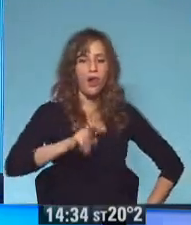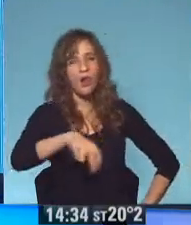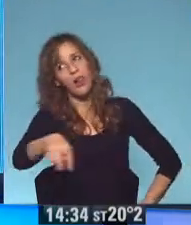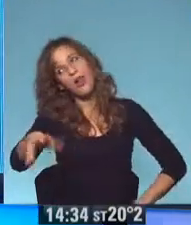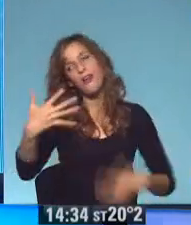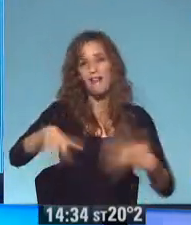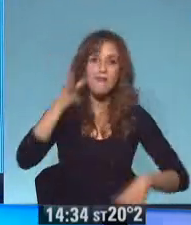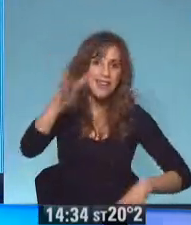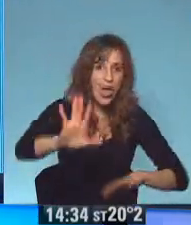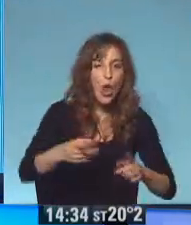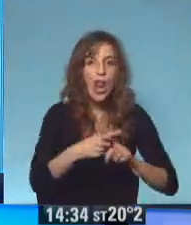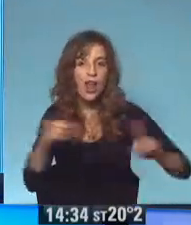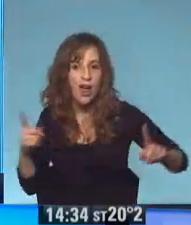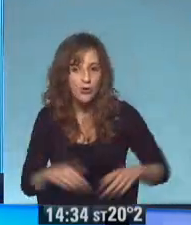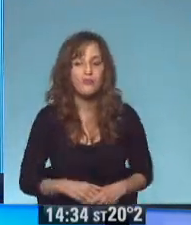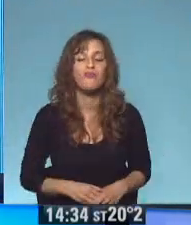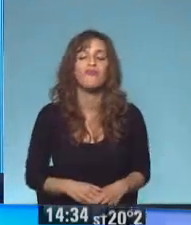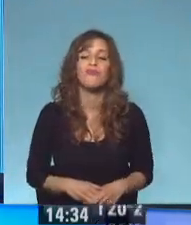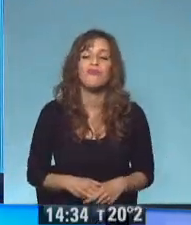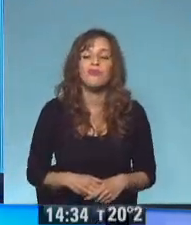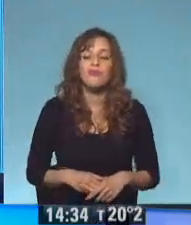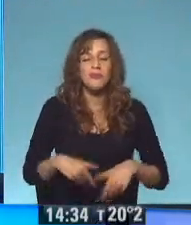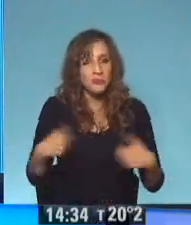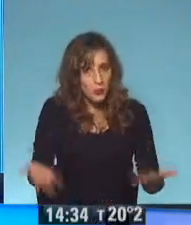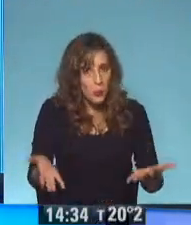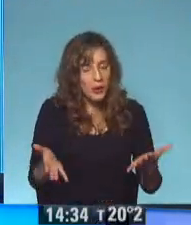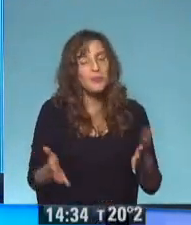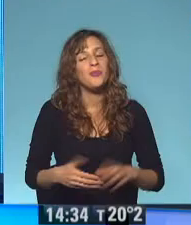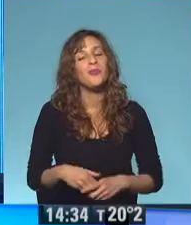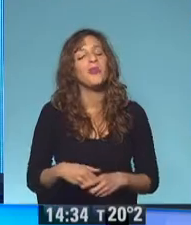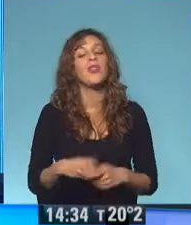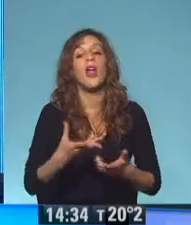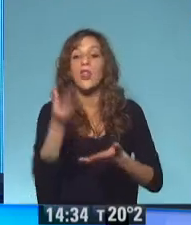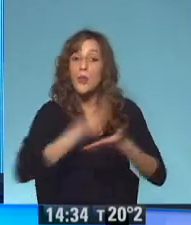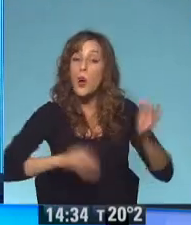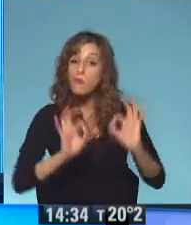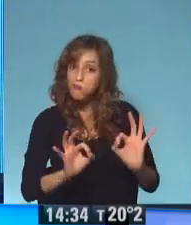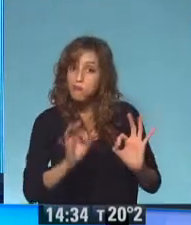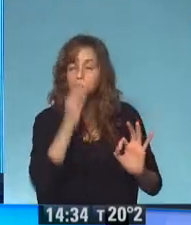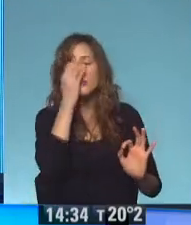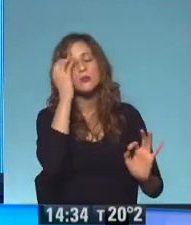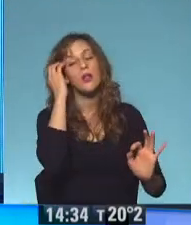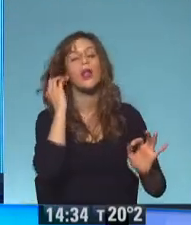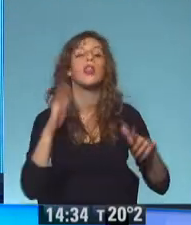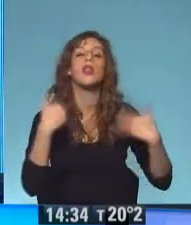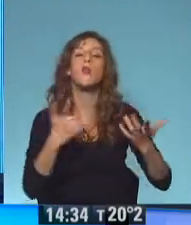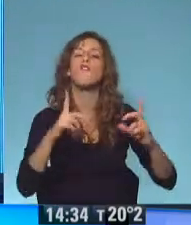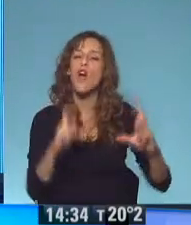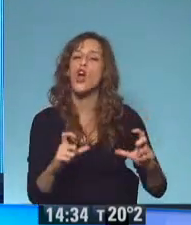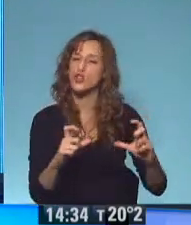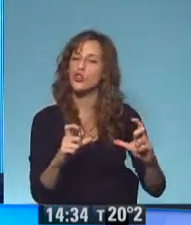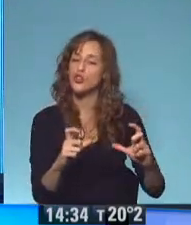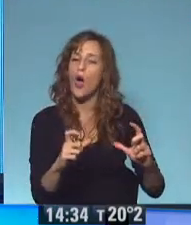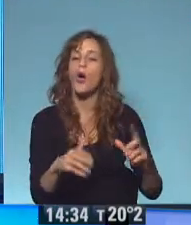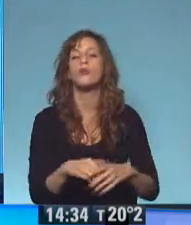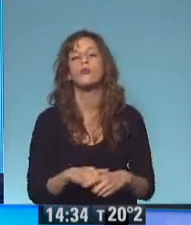horror. Bueno, entonces, después de que hagan el plano, sacan una foto, le dicen a mamá, papá o a